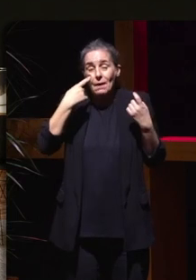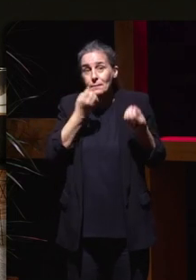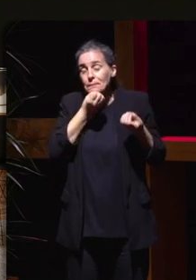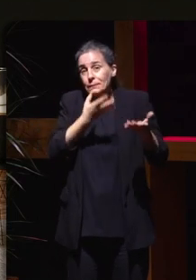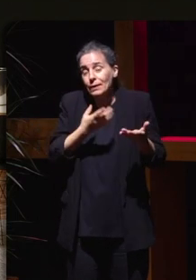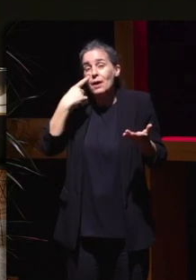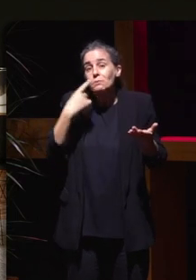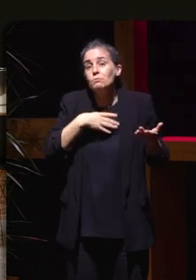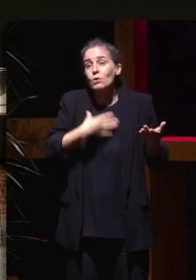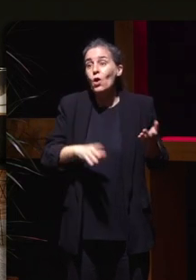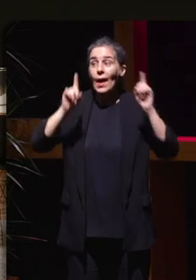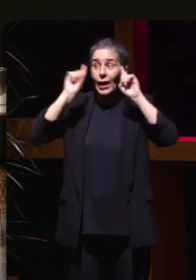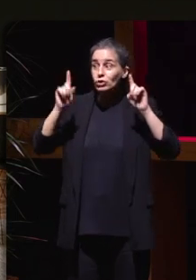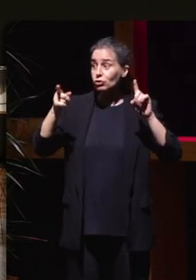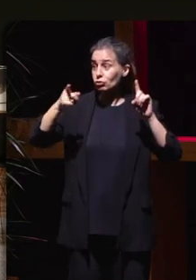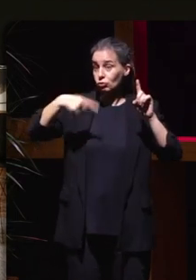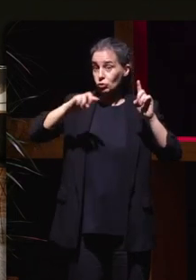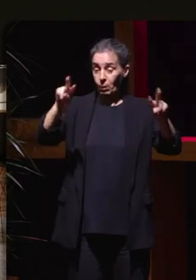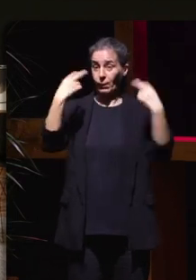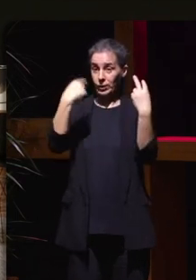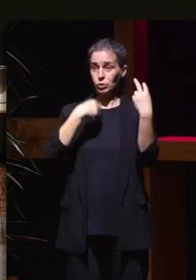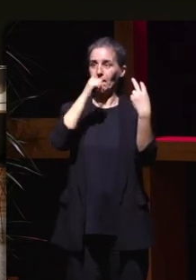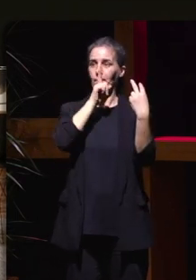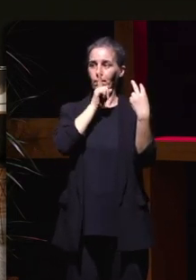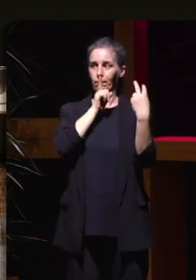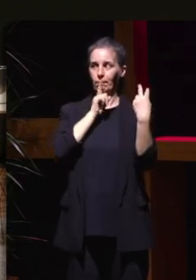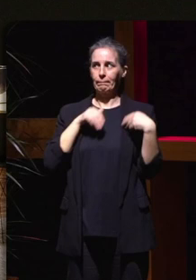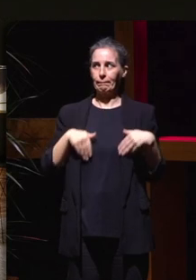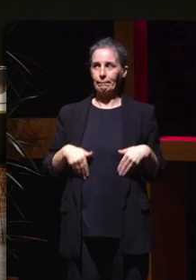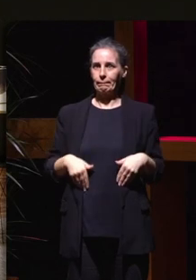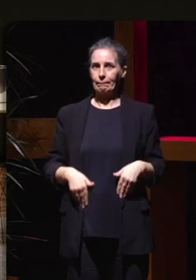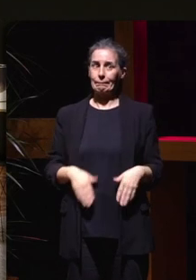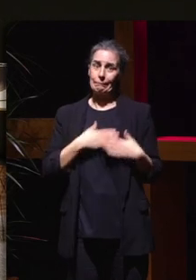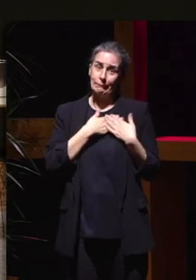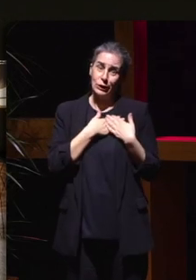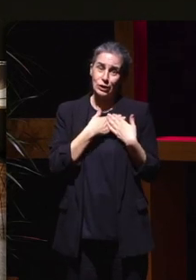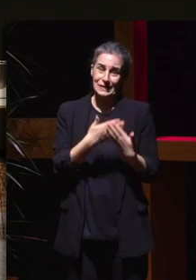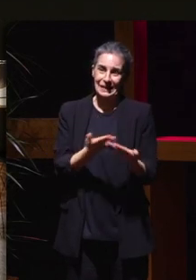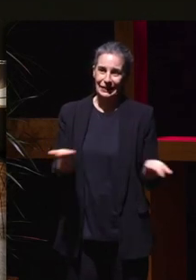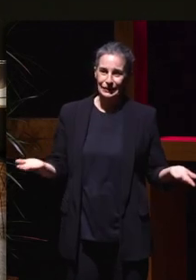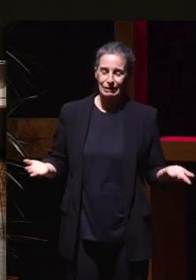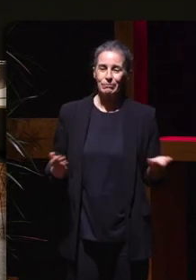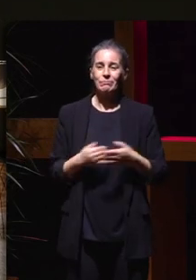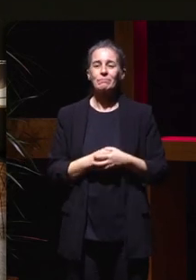poidas si ves que en algún momento me callo o qué sé ya pues lo siento